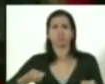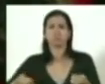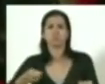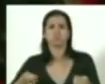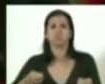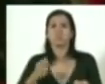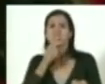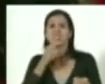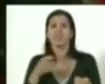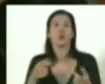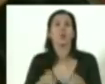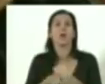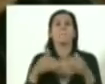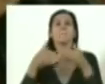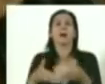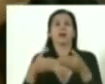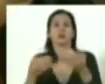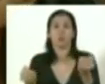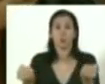un hombre de valores,